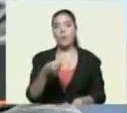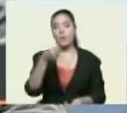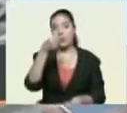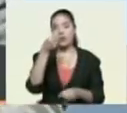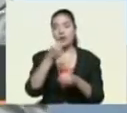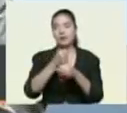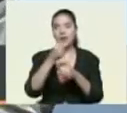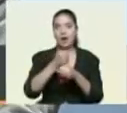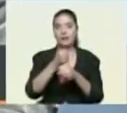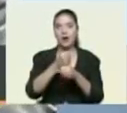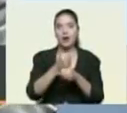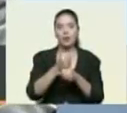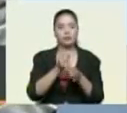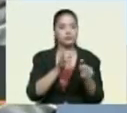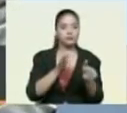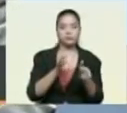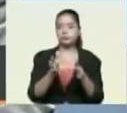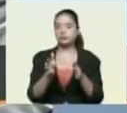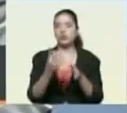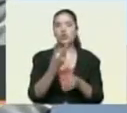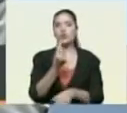trabajó a dos bandas, no solamente